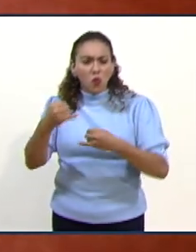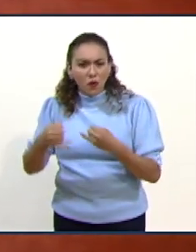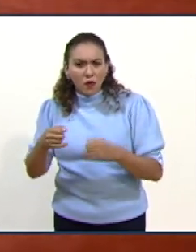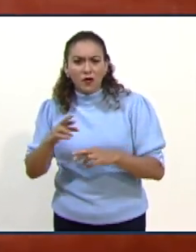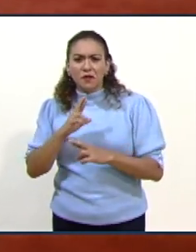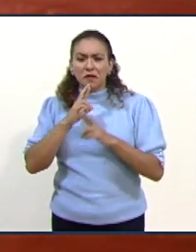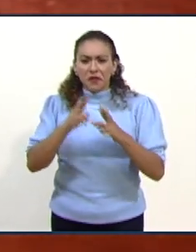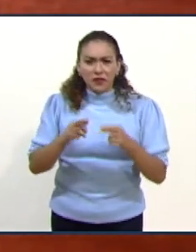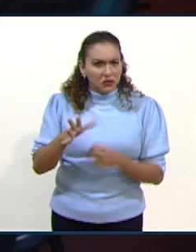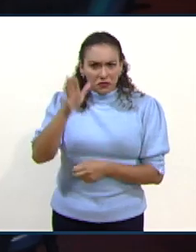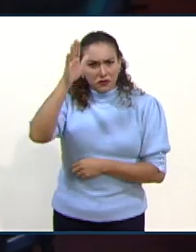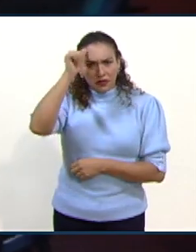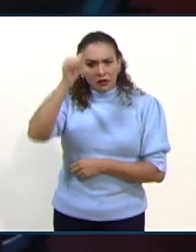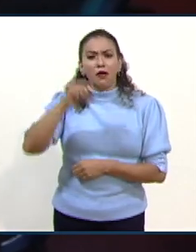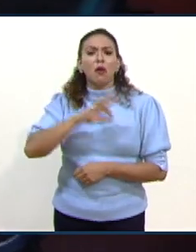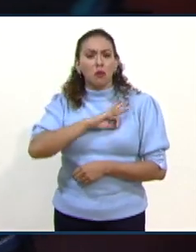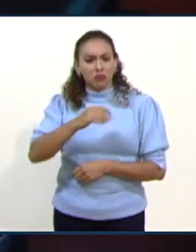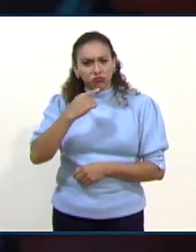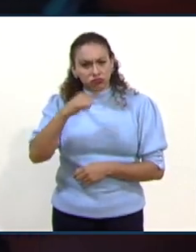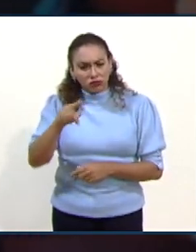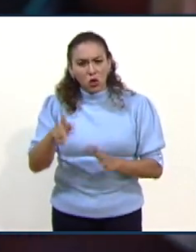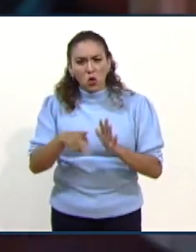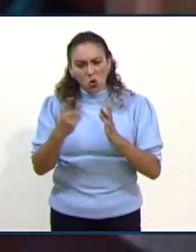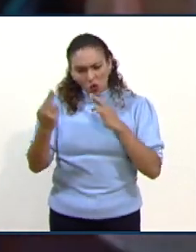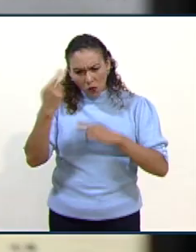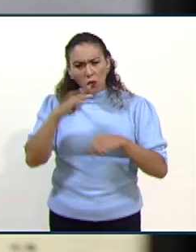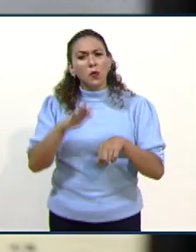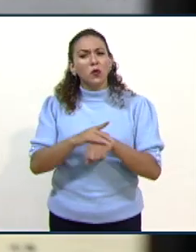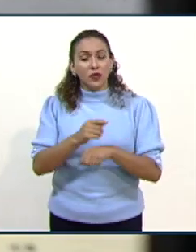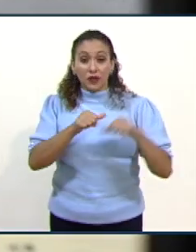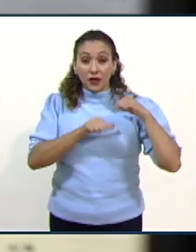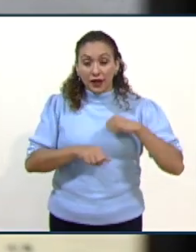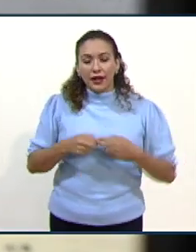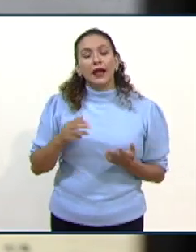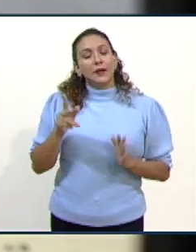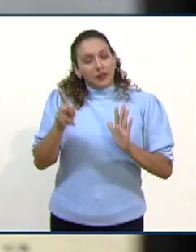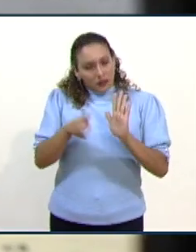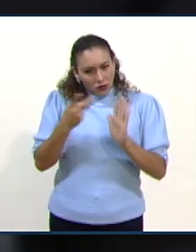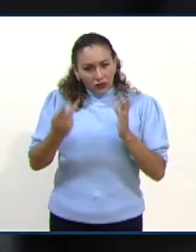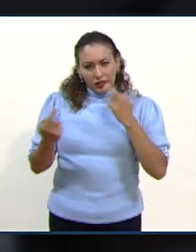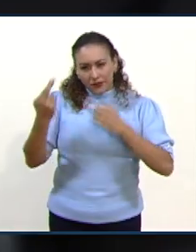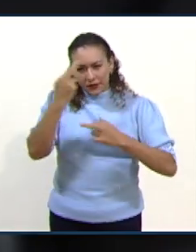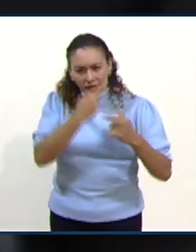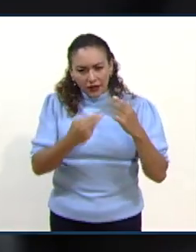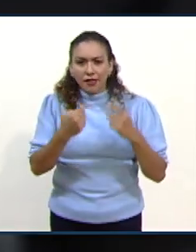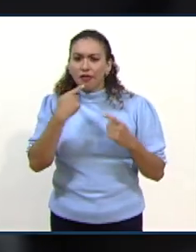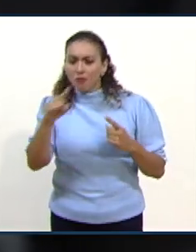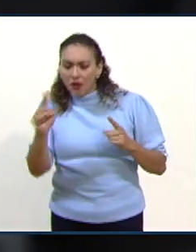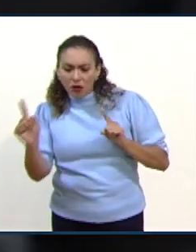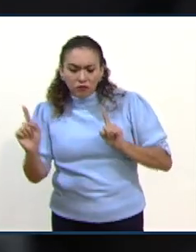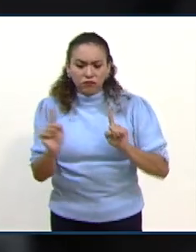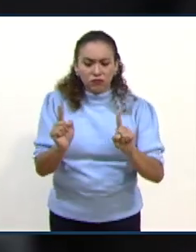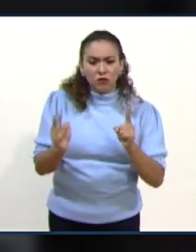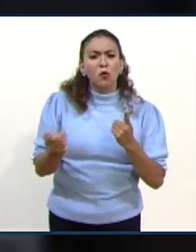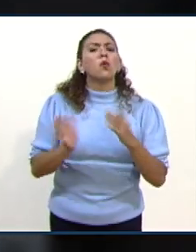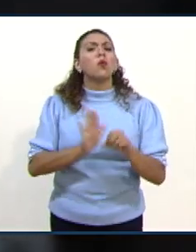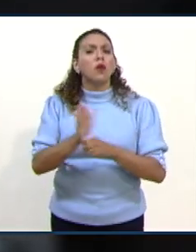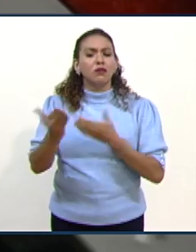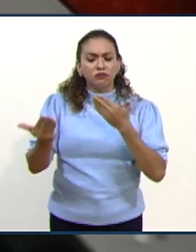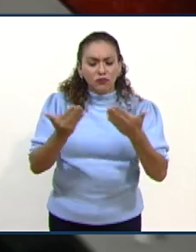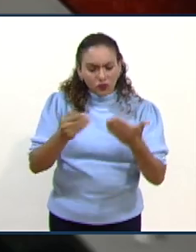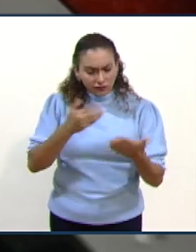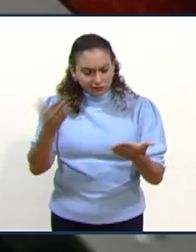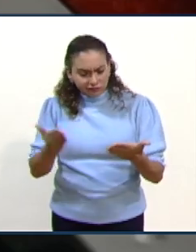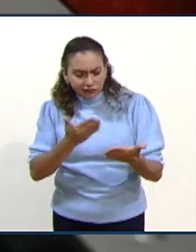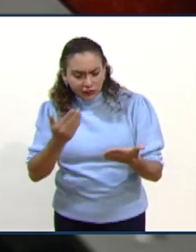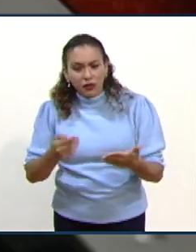mercantiles o penales. Precisó que su trabajo consiste en revisar los argumentos de las partes, con el fin de determinar si la sentencia